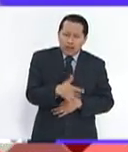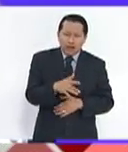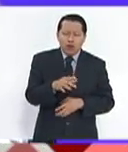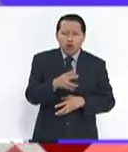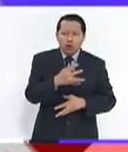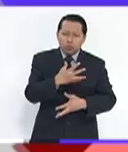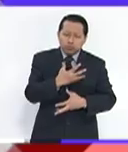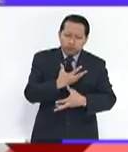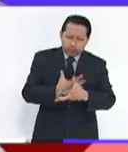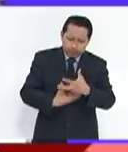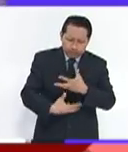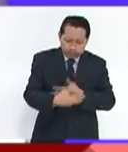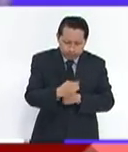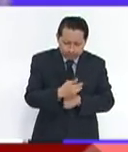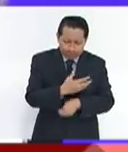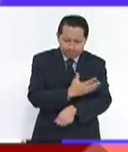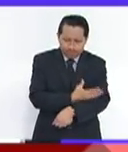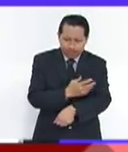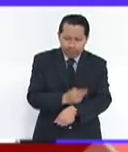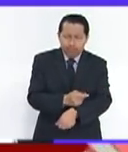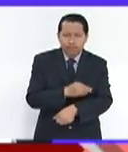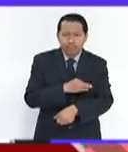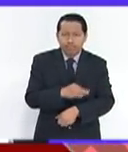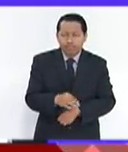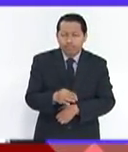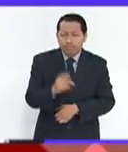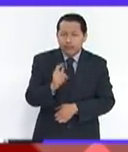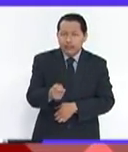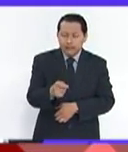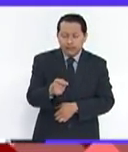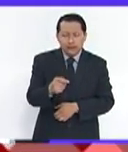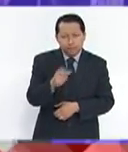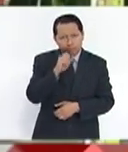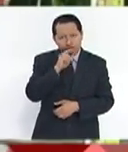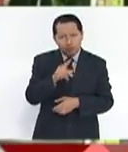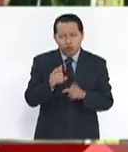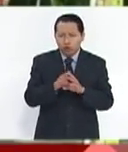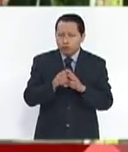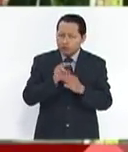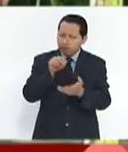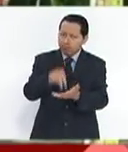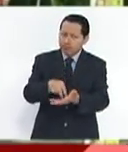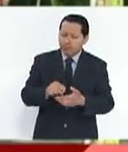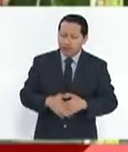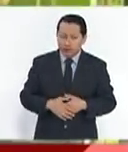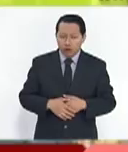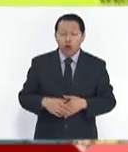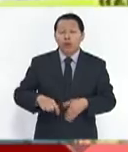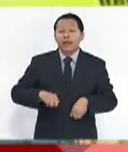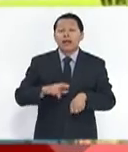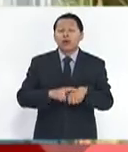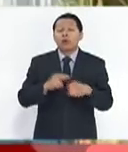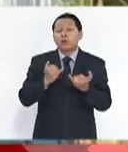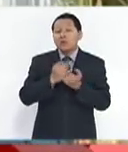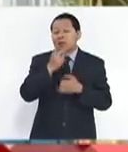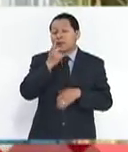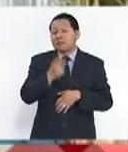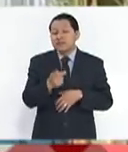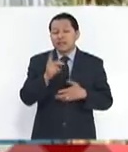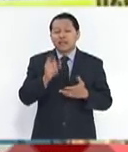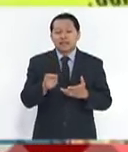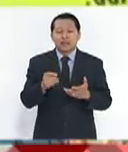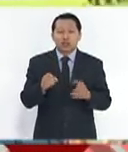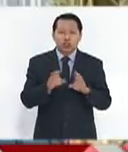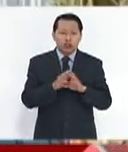colocarnos de forma sincera en un sitio, ponernos en su lugar. El gobernador descartó públicamente